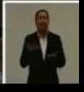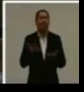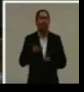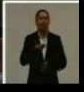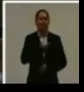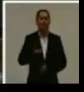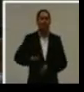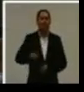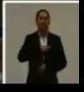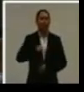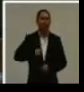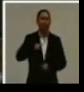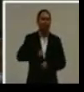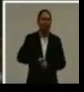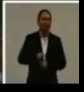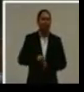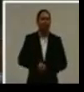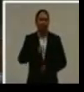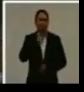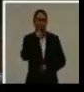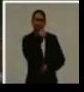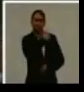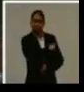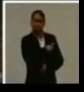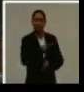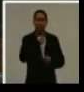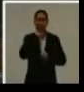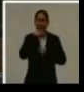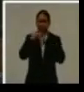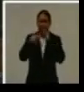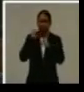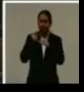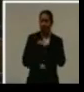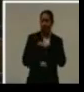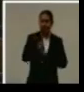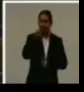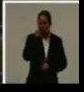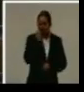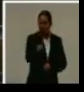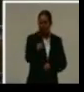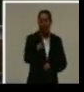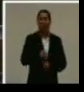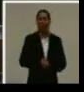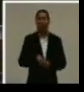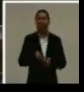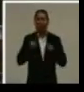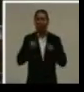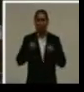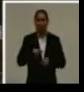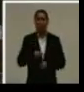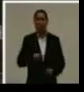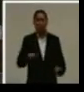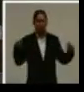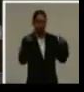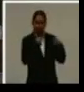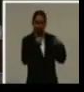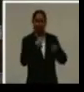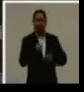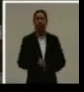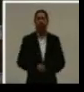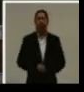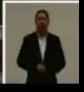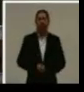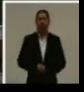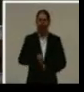este presidente municipal, que está acusado también de corrupción, dicho por la misma señora que lo incrimina,